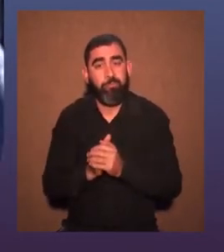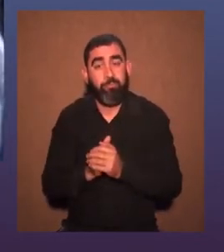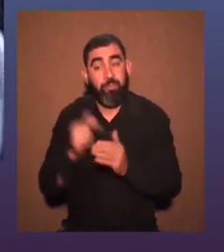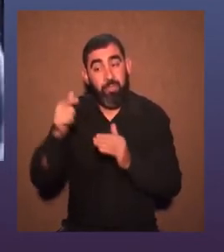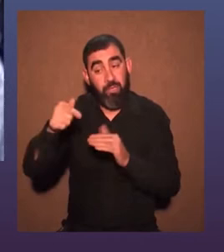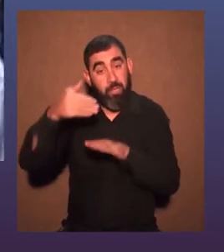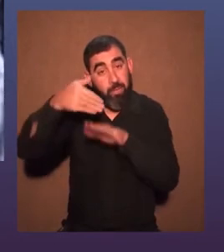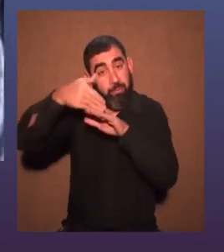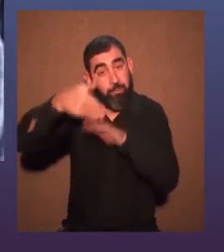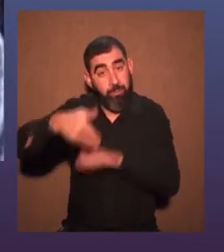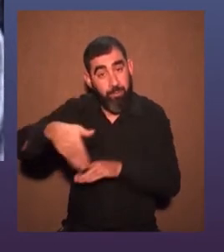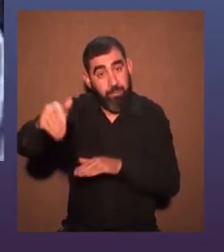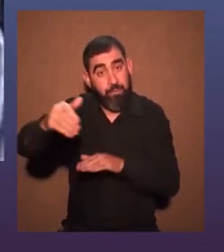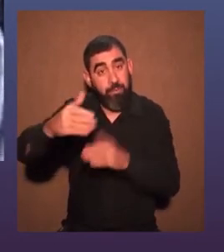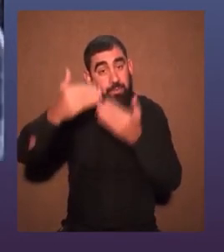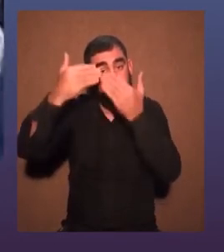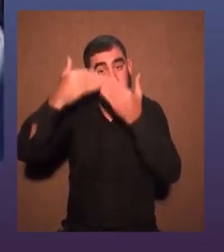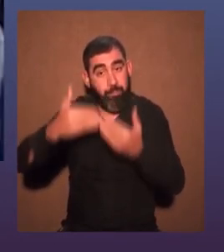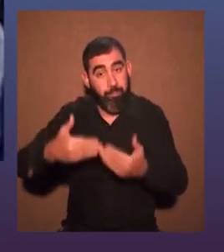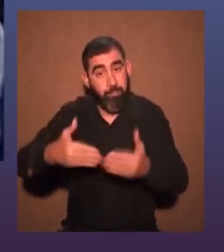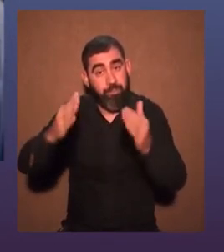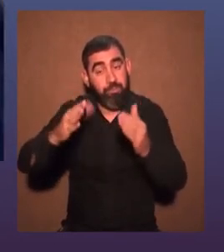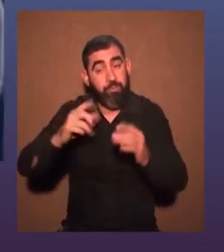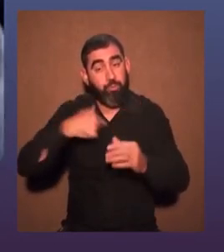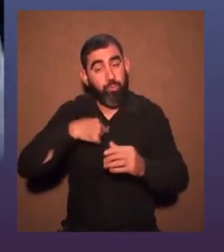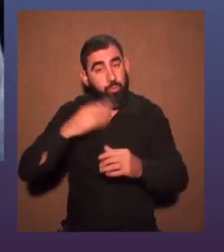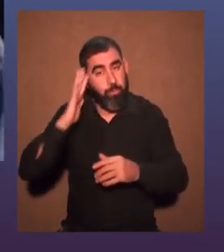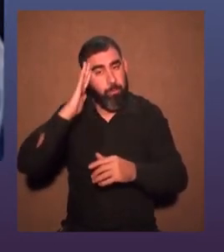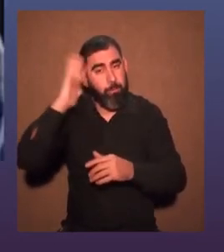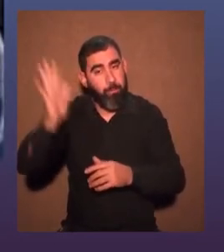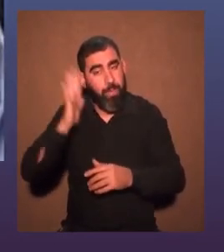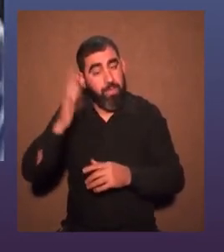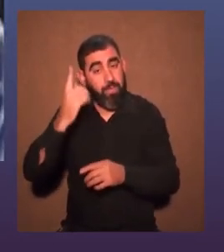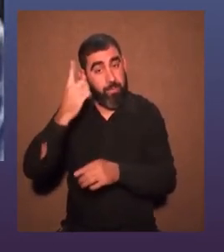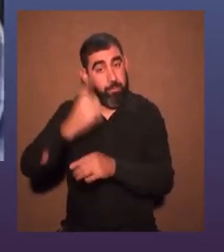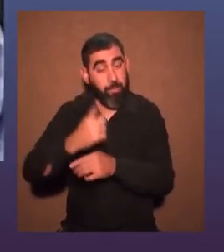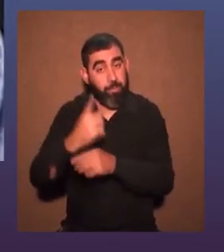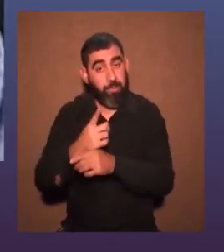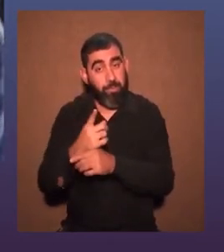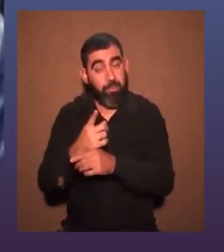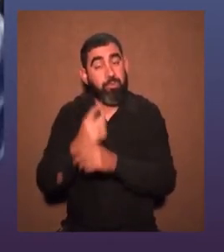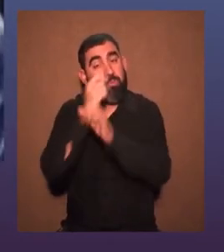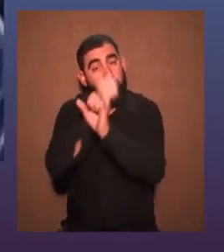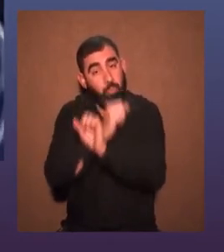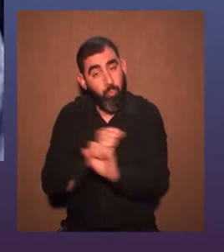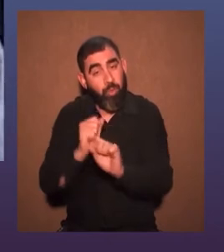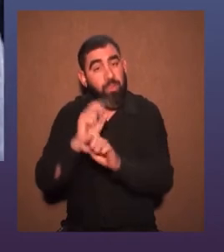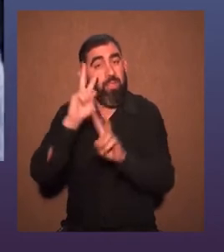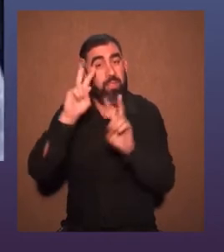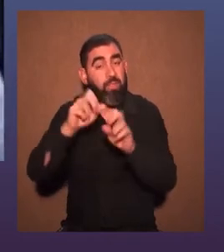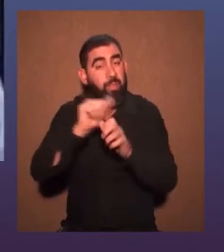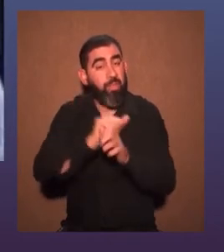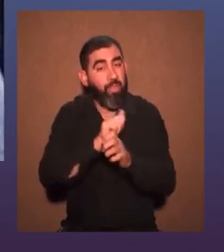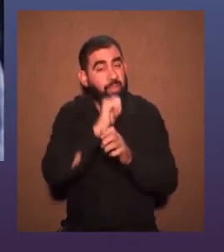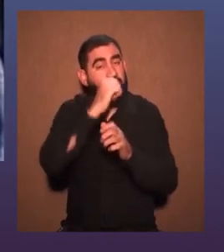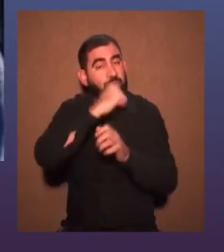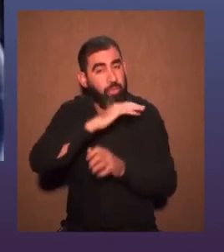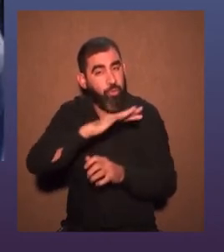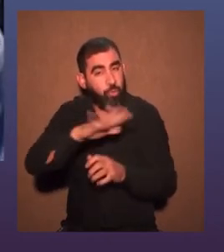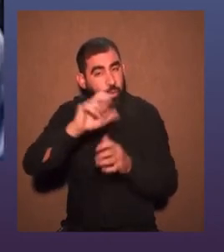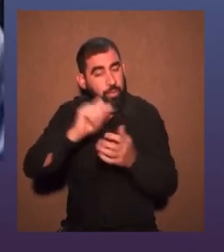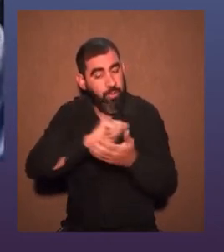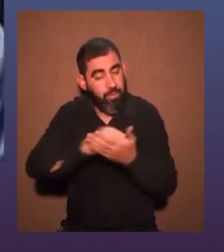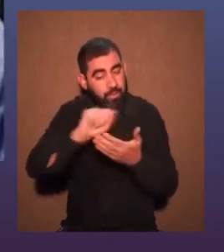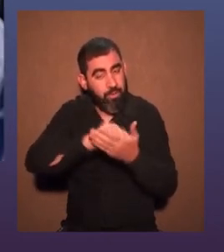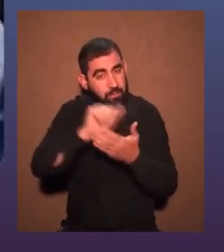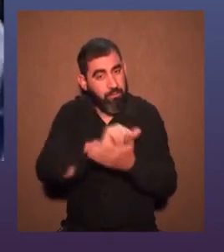Y bueno, a partir de allí empecé a imaginar en primera instancia una posible línea argumental que trabajamos con Blanca Lee,